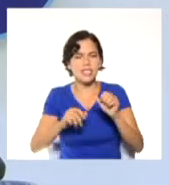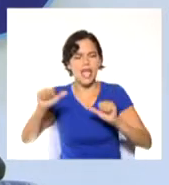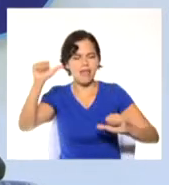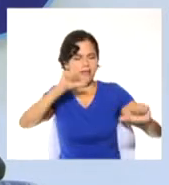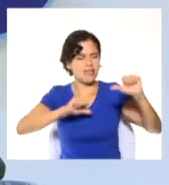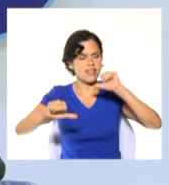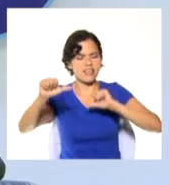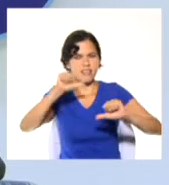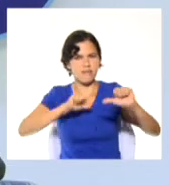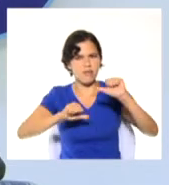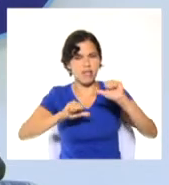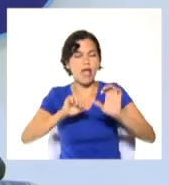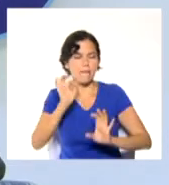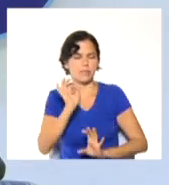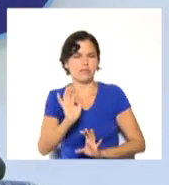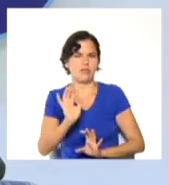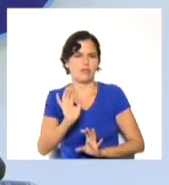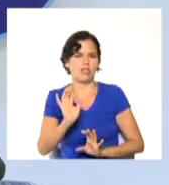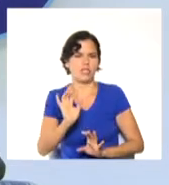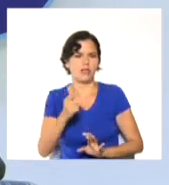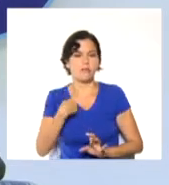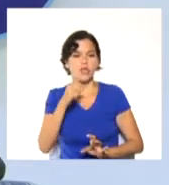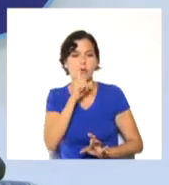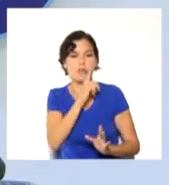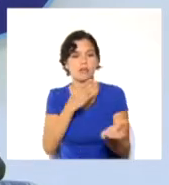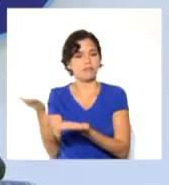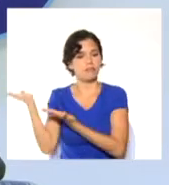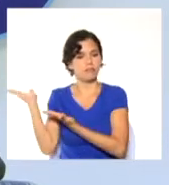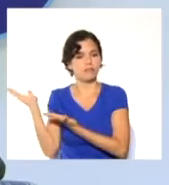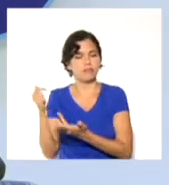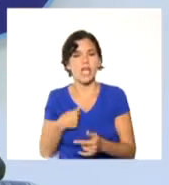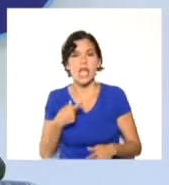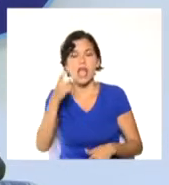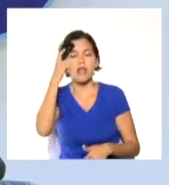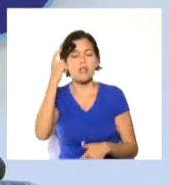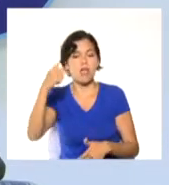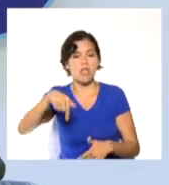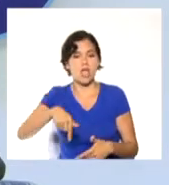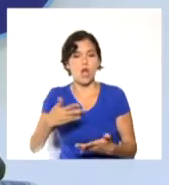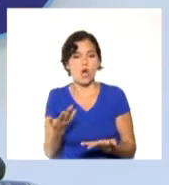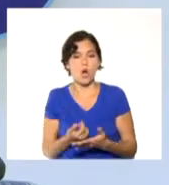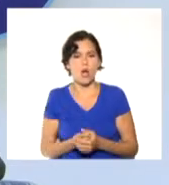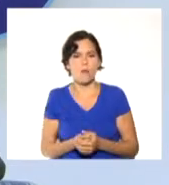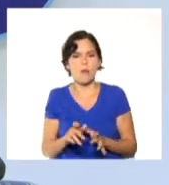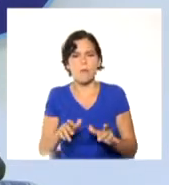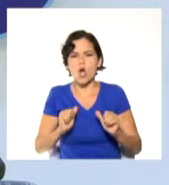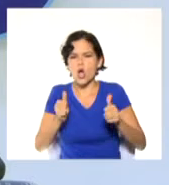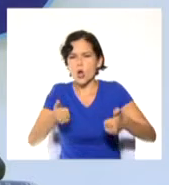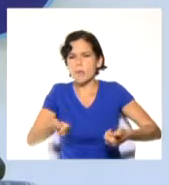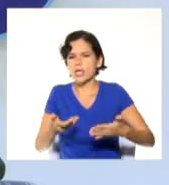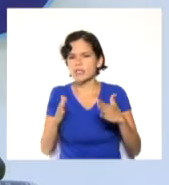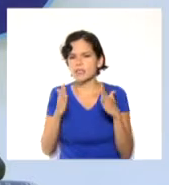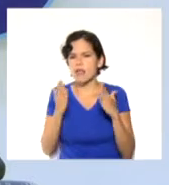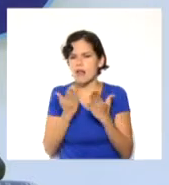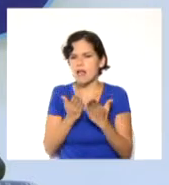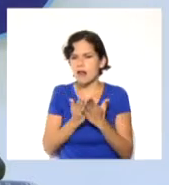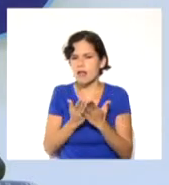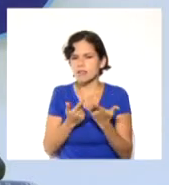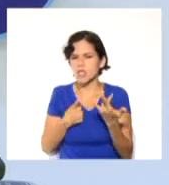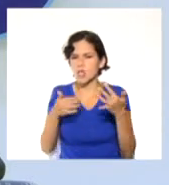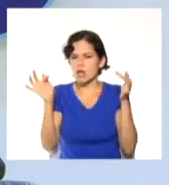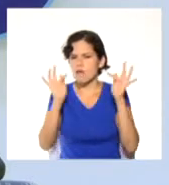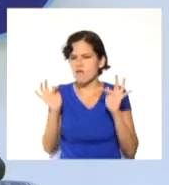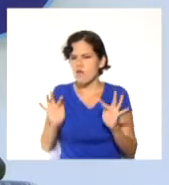química específicamente. Mi nombre es Omaira Guerrero. El día de hoy les voy a comenzar la clase de una manera muy